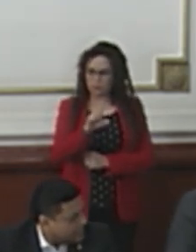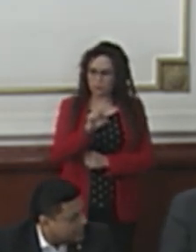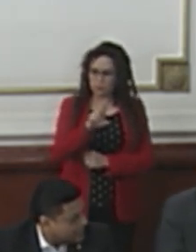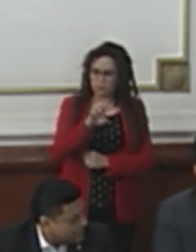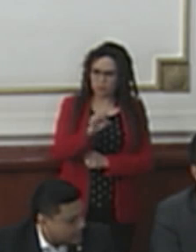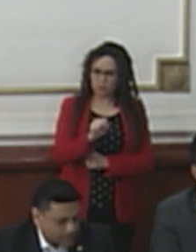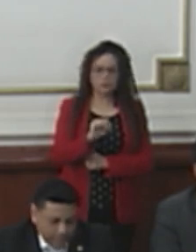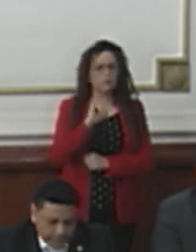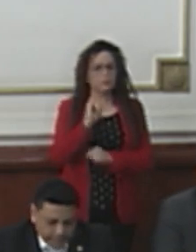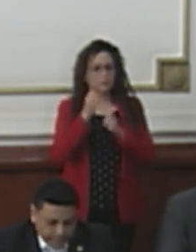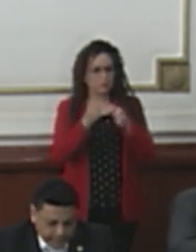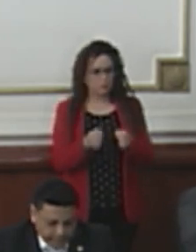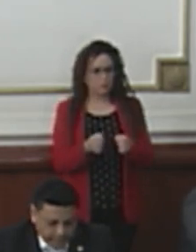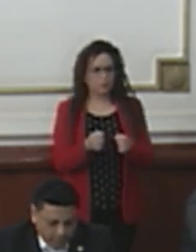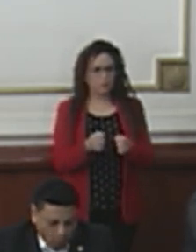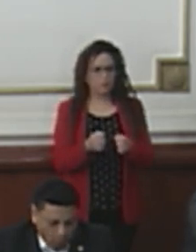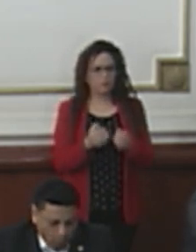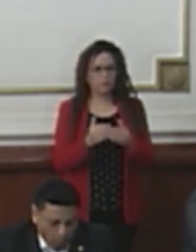Valeria Cruz, presente.